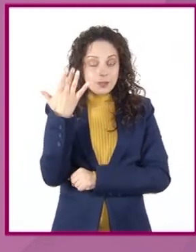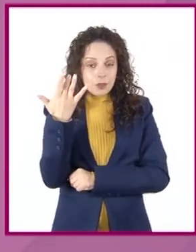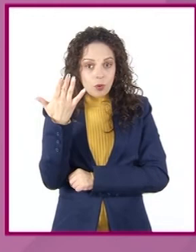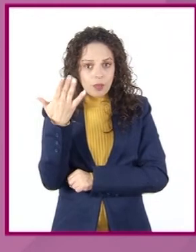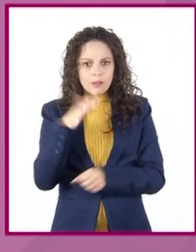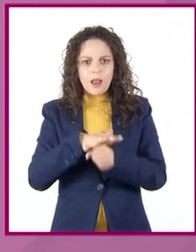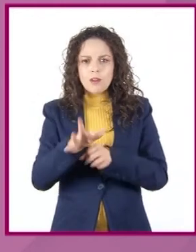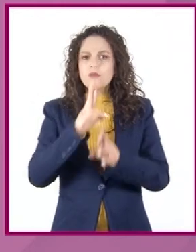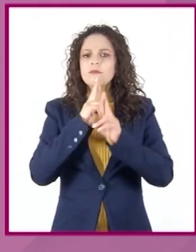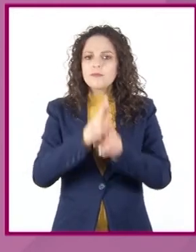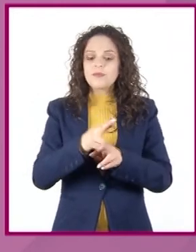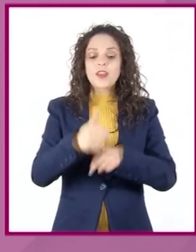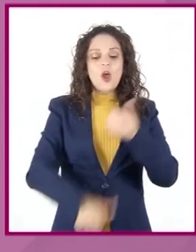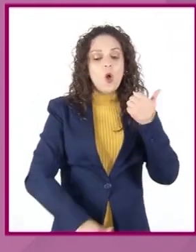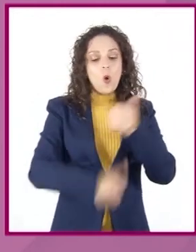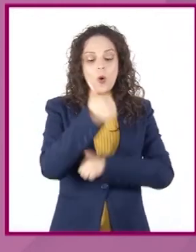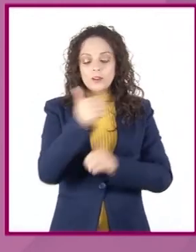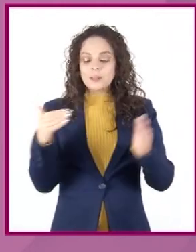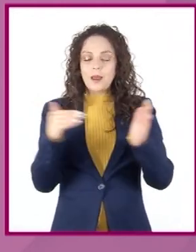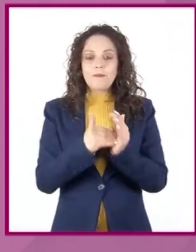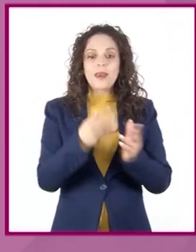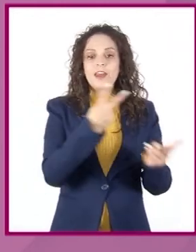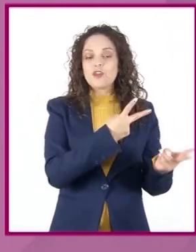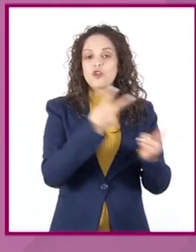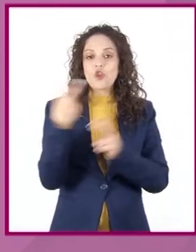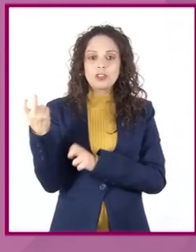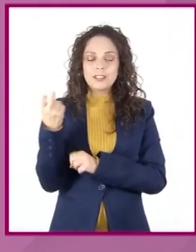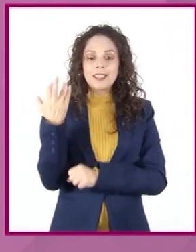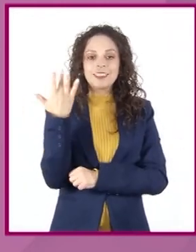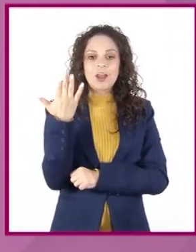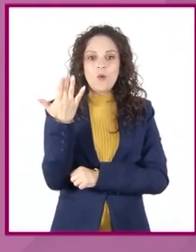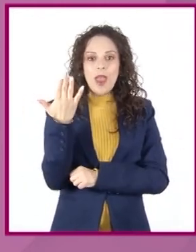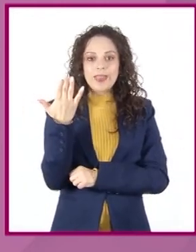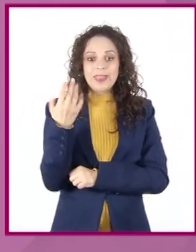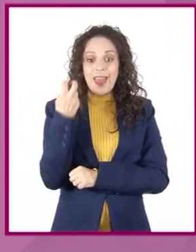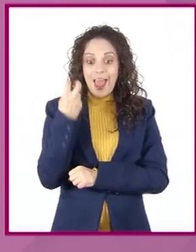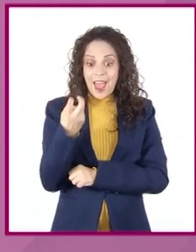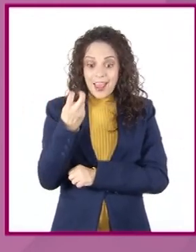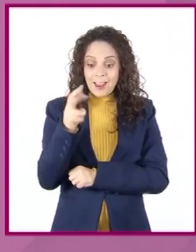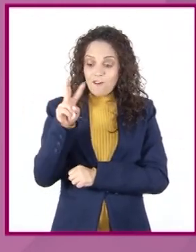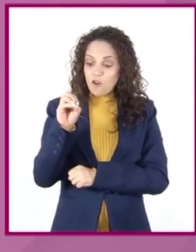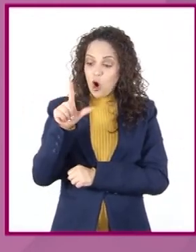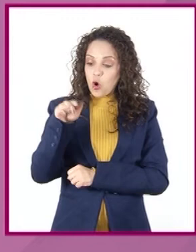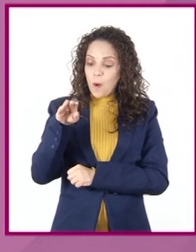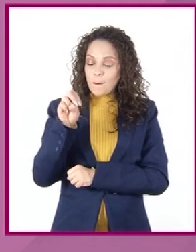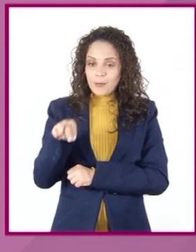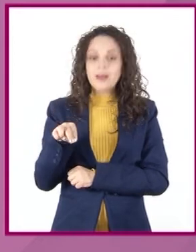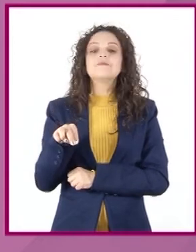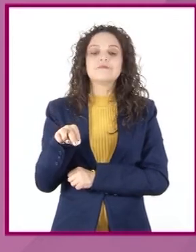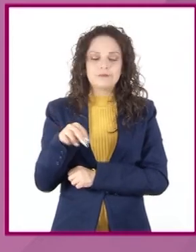resulta 11.250. Así que el volumen es igual a